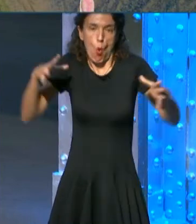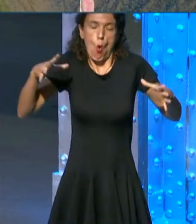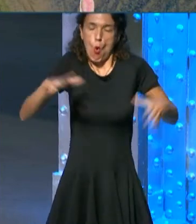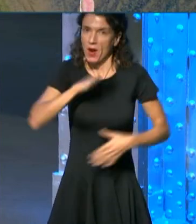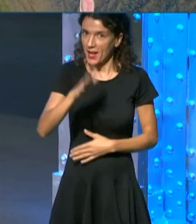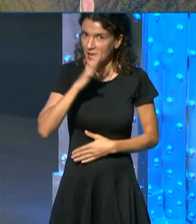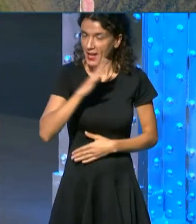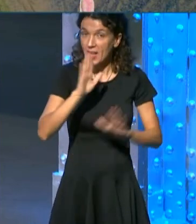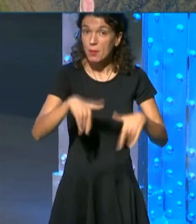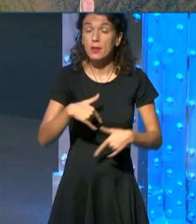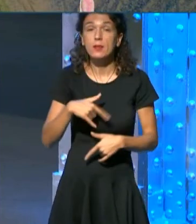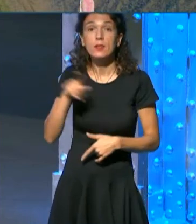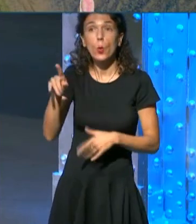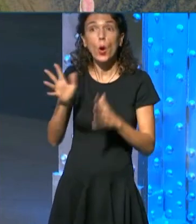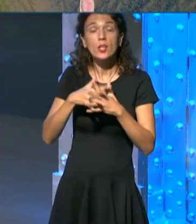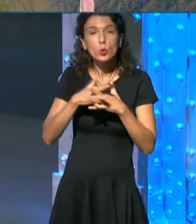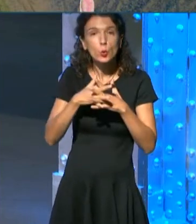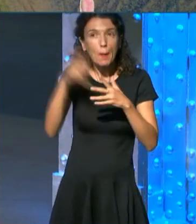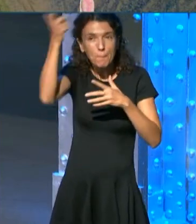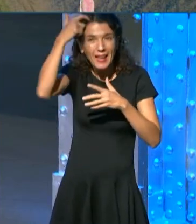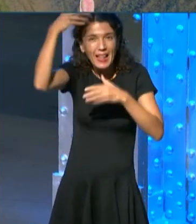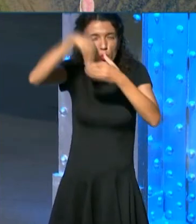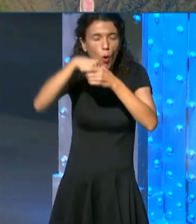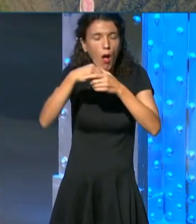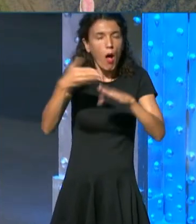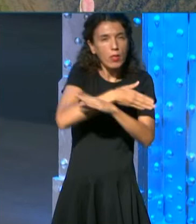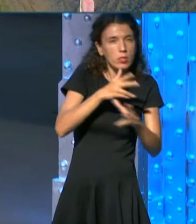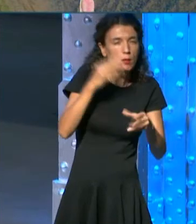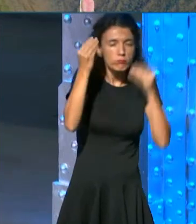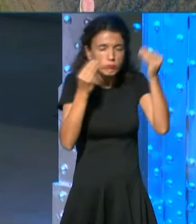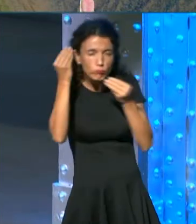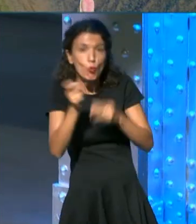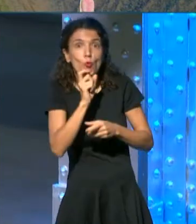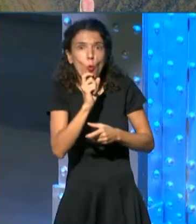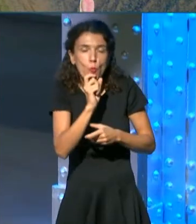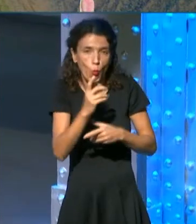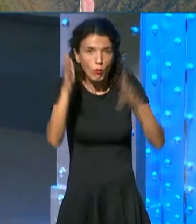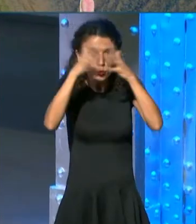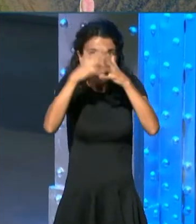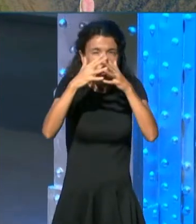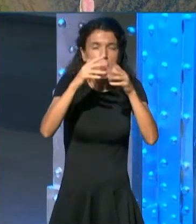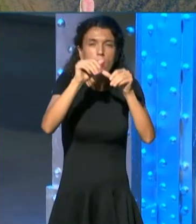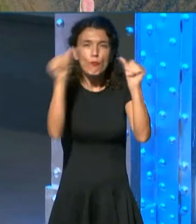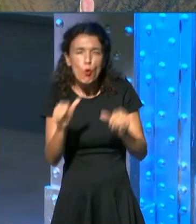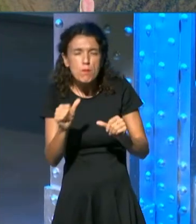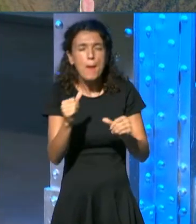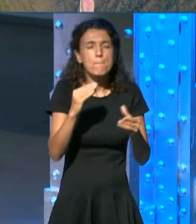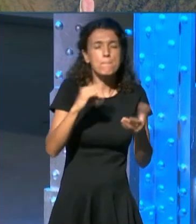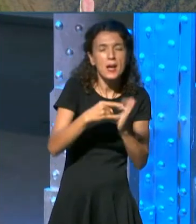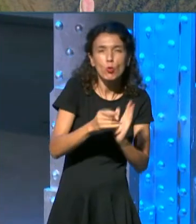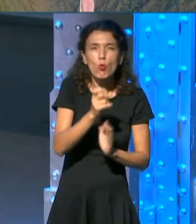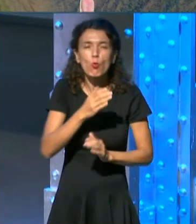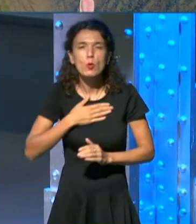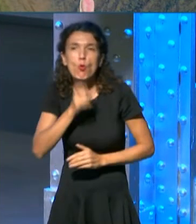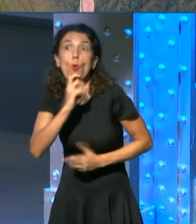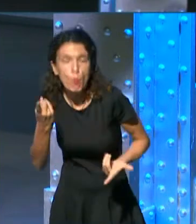obviamente, fijaros un poco la estructura mental que yo me había llegado a montar respecto a este método. Me parecía la bomba.